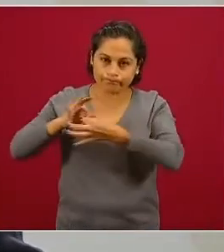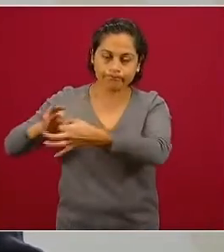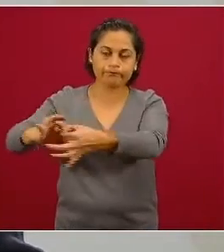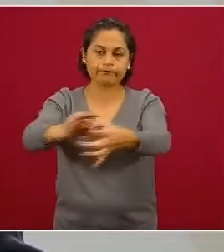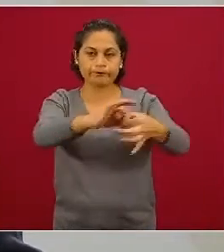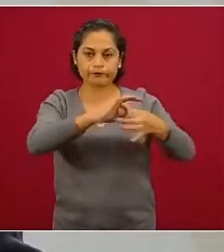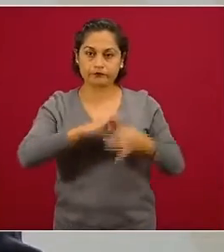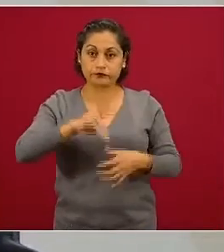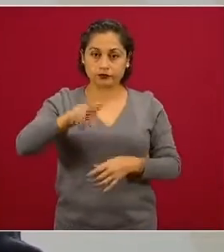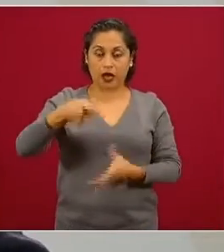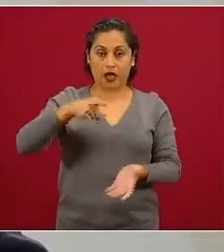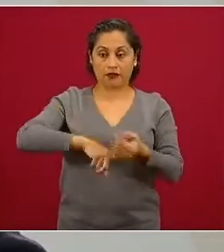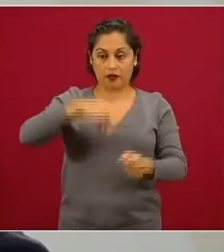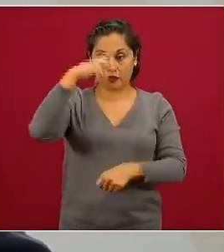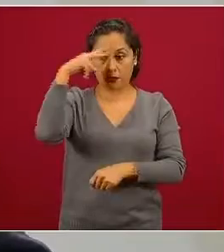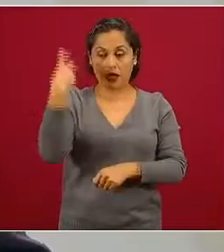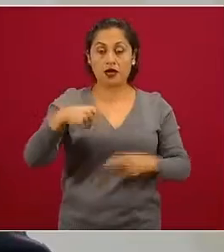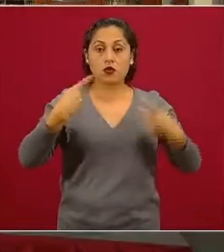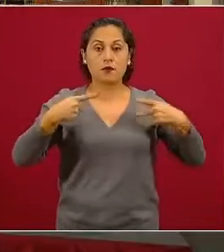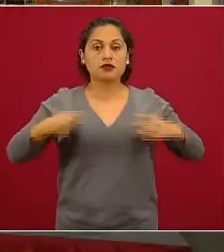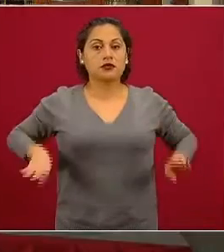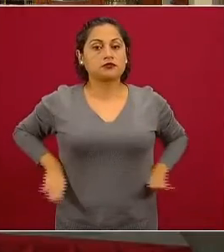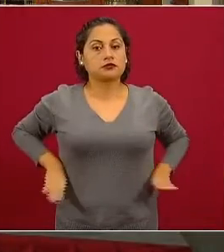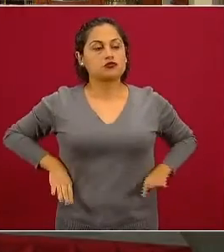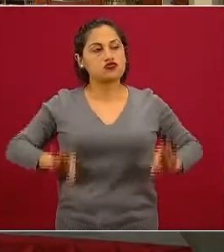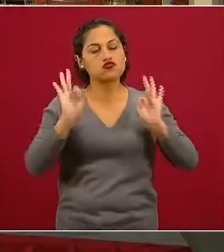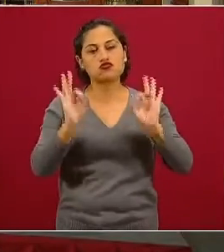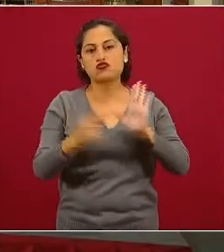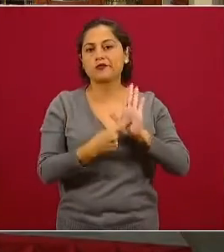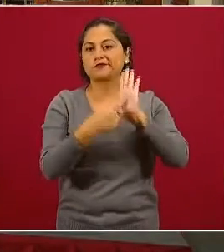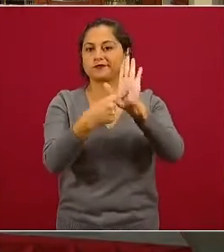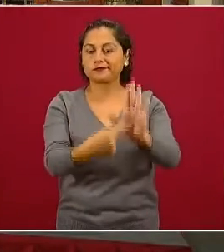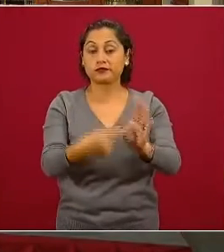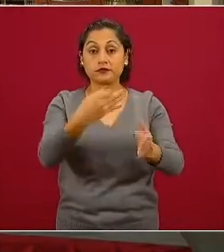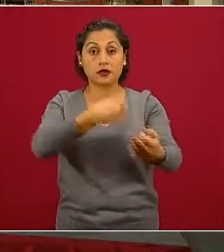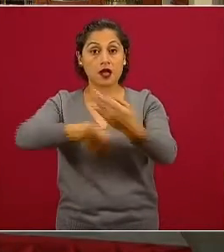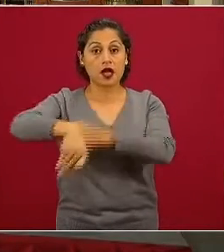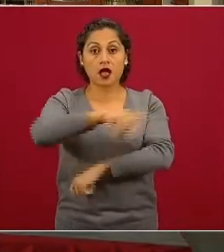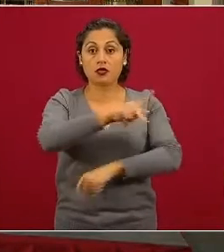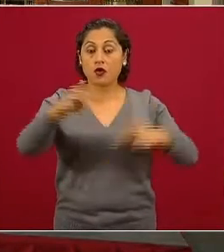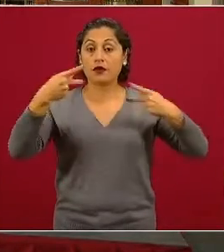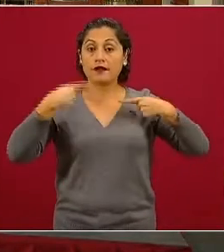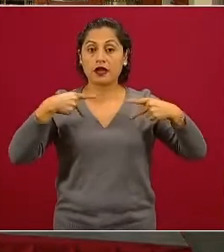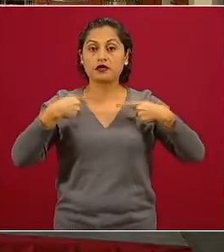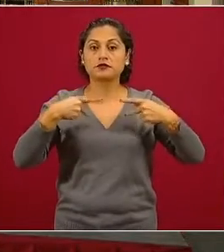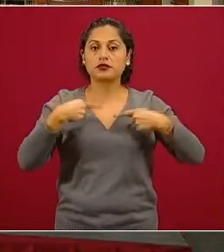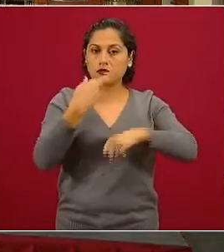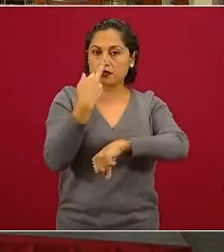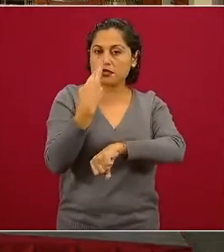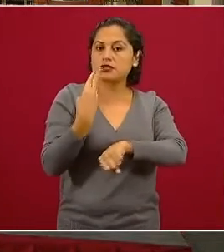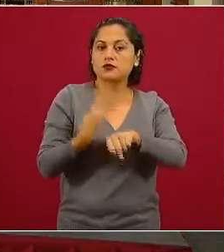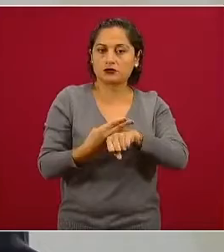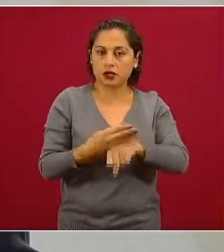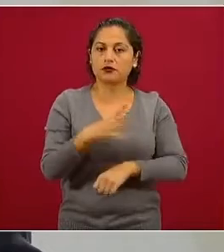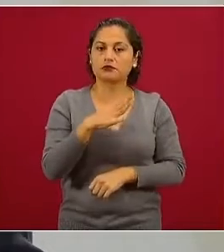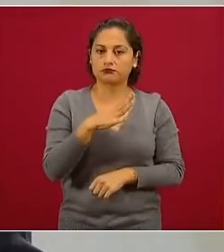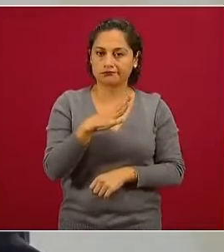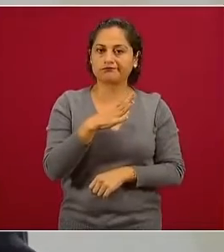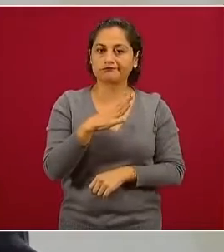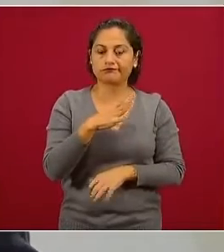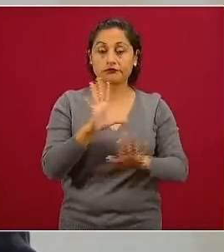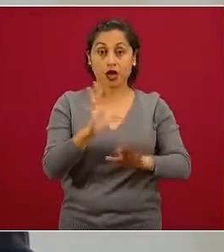ahora necesitamos combatir los discursos de odio, combatir ideas de conspiración y hacer eco a